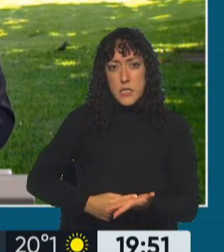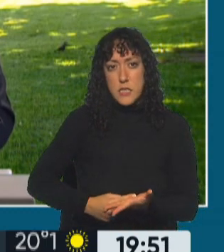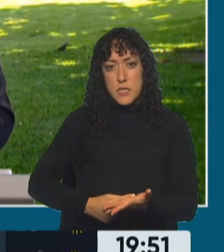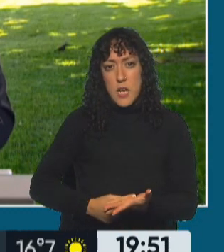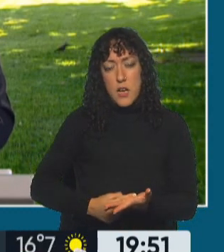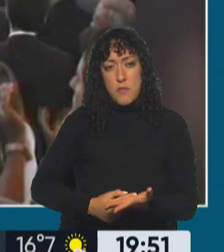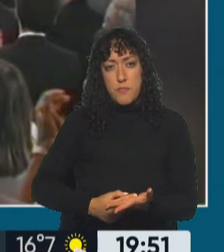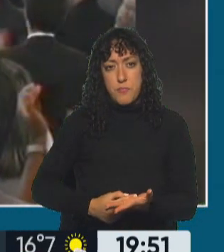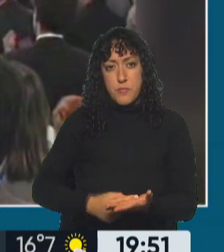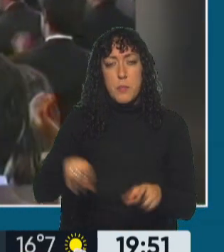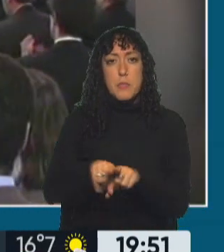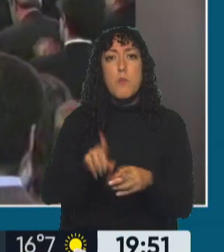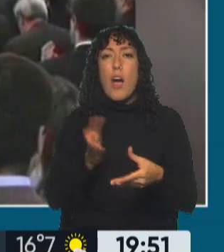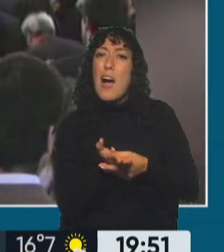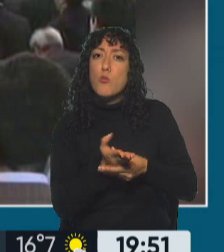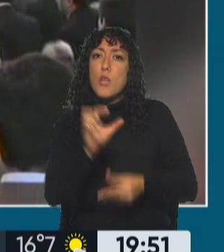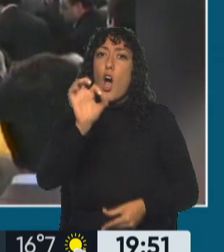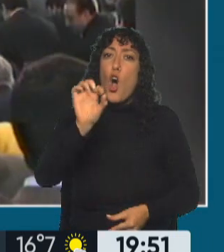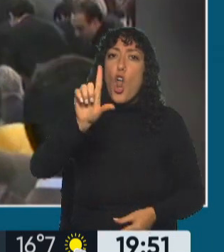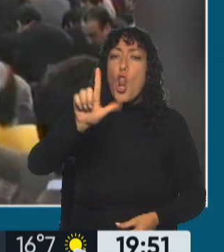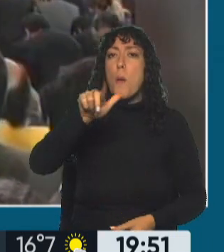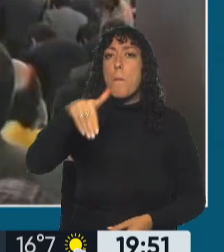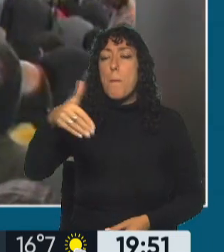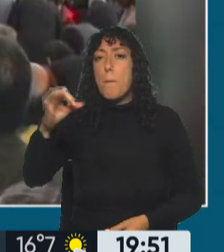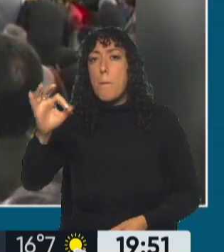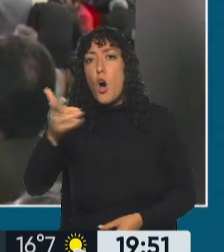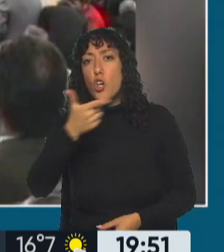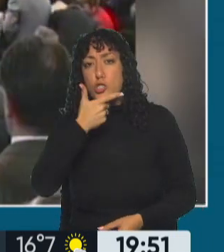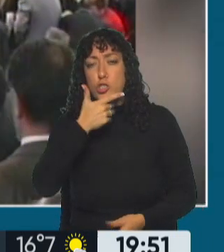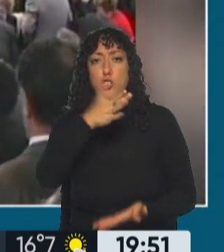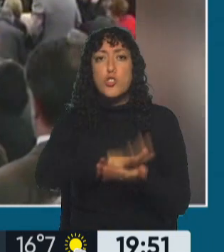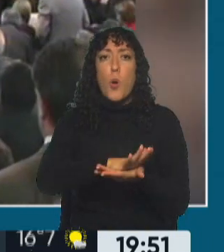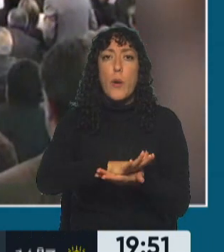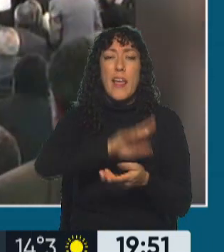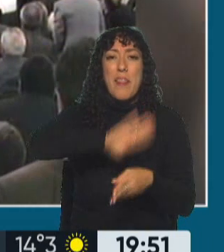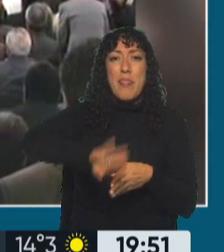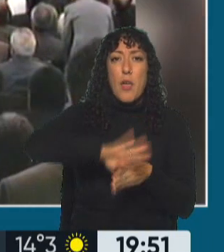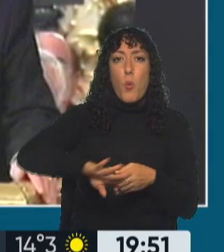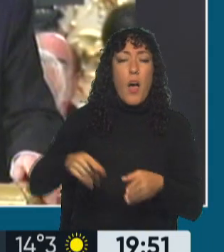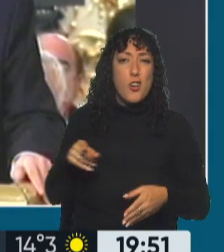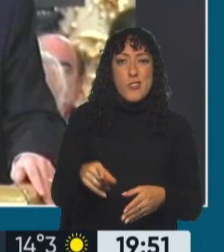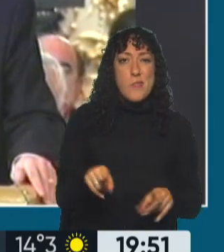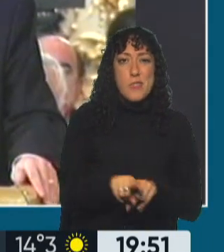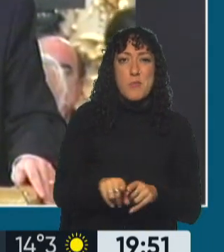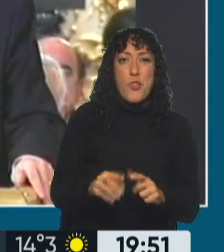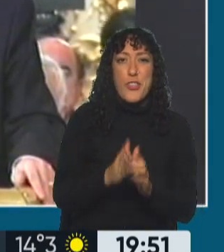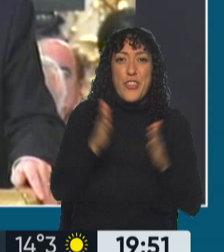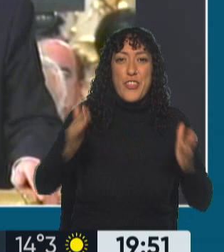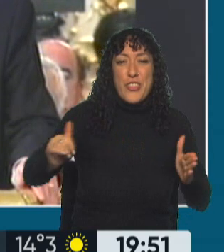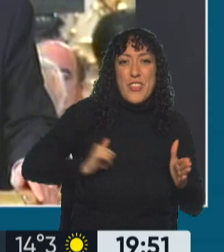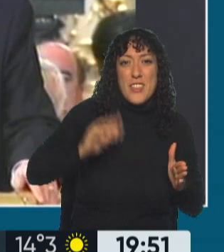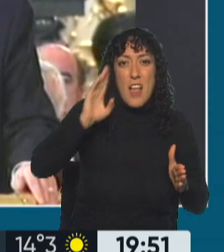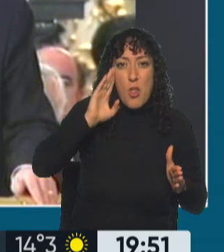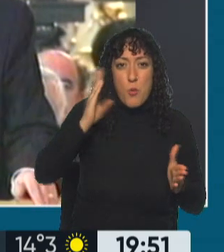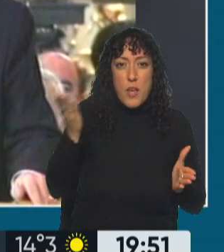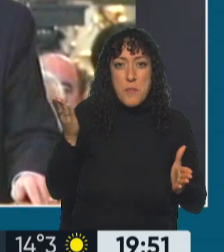la causa Olmos, claro, en contra del endeudamiento de la dictadura. Y dice, bueno, pero yo no